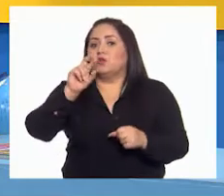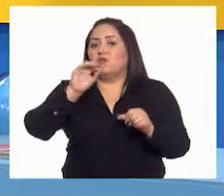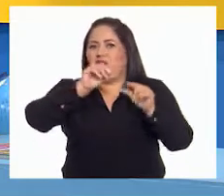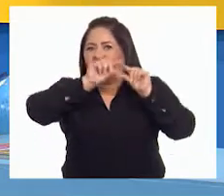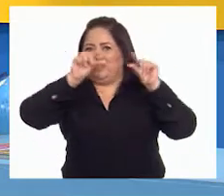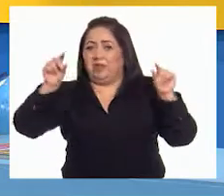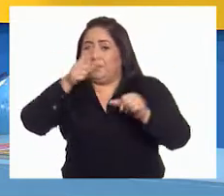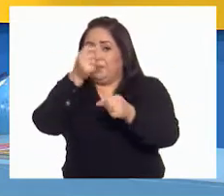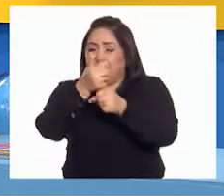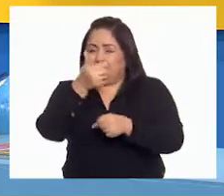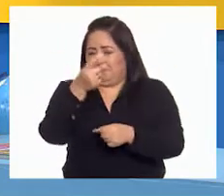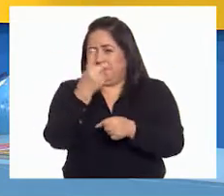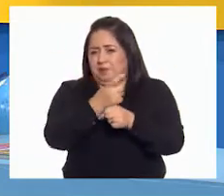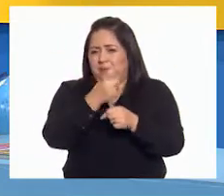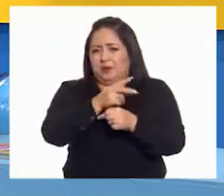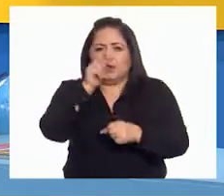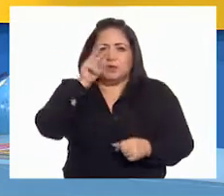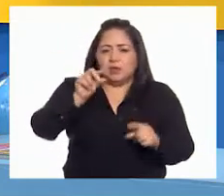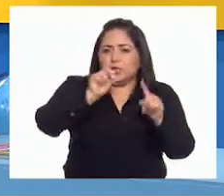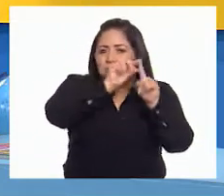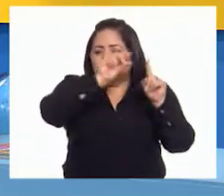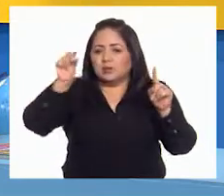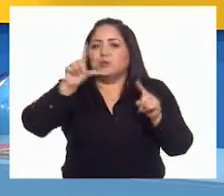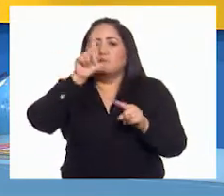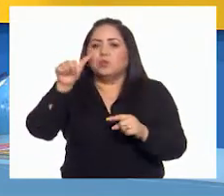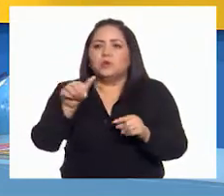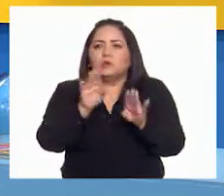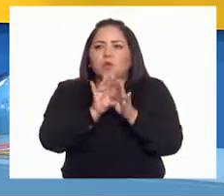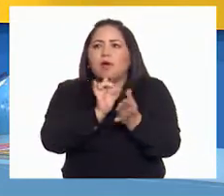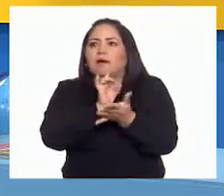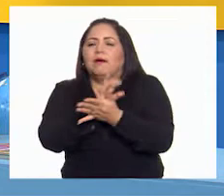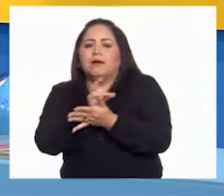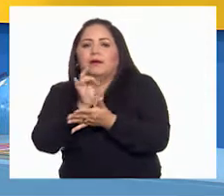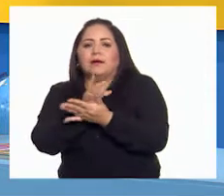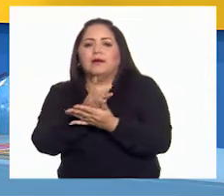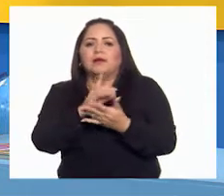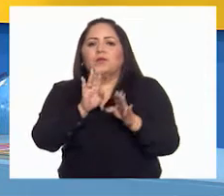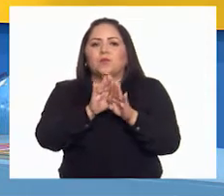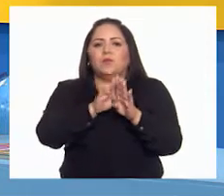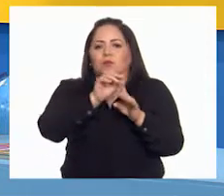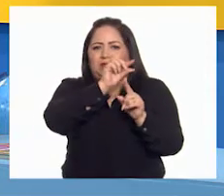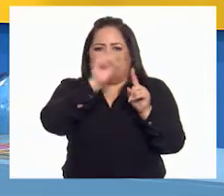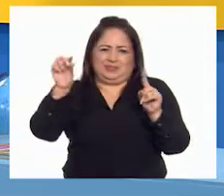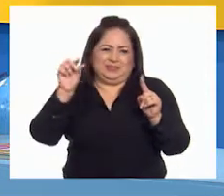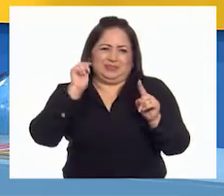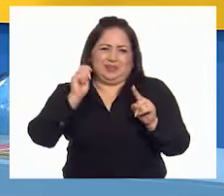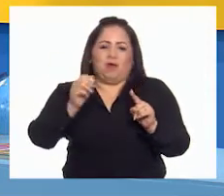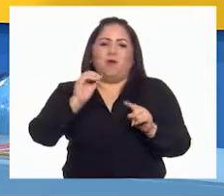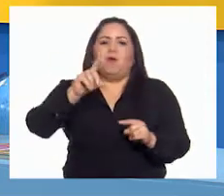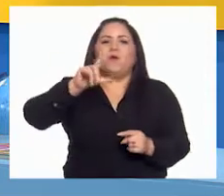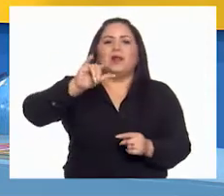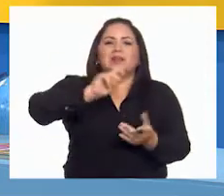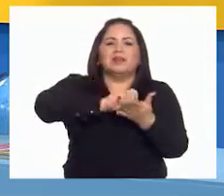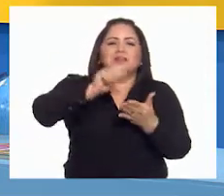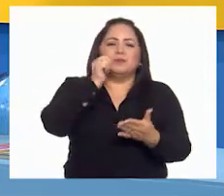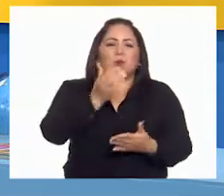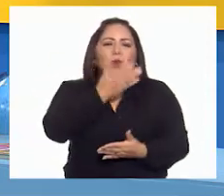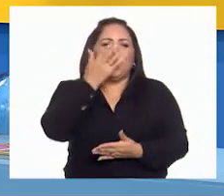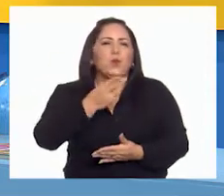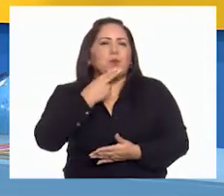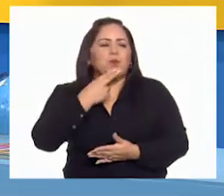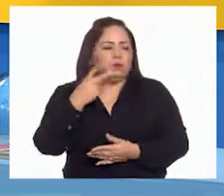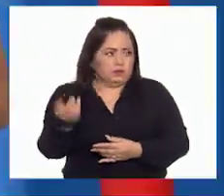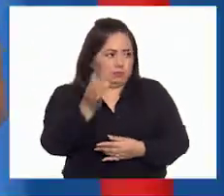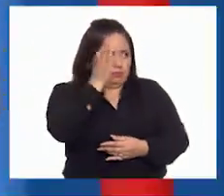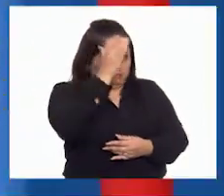Vamos a observar el lenguaje figurado y trataremos de identificar las figuras retóricas o literarias que utiliza, ¿de